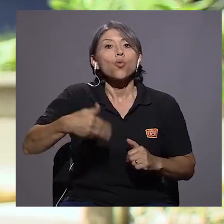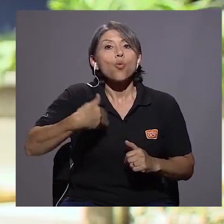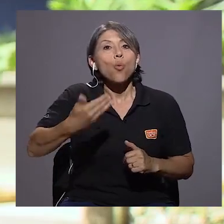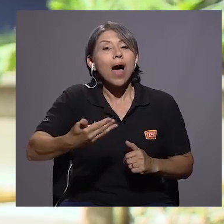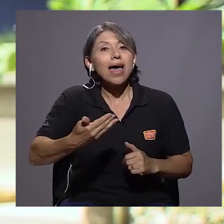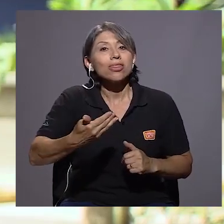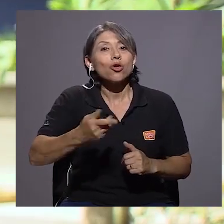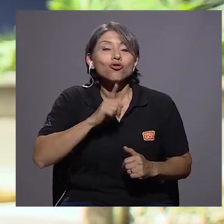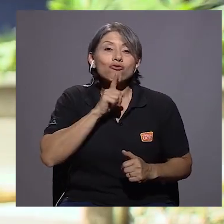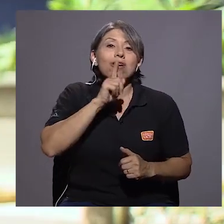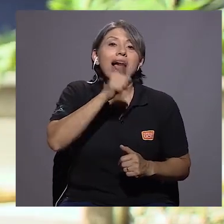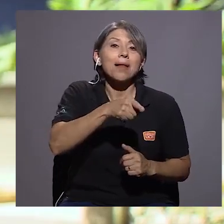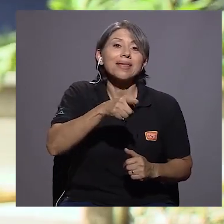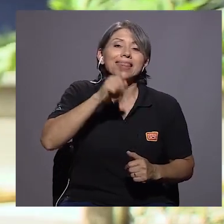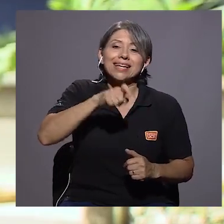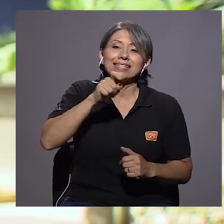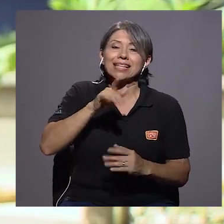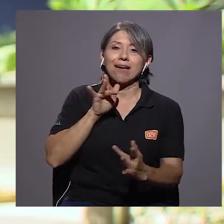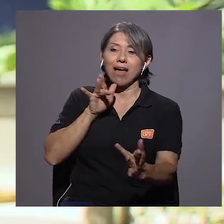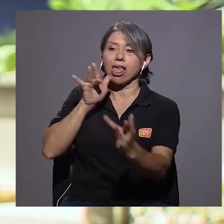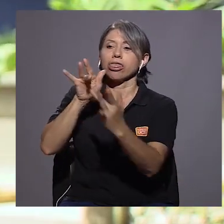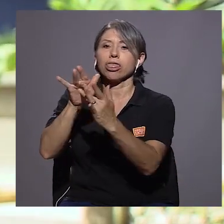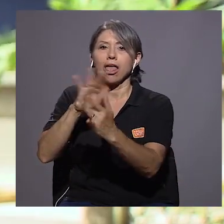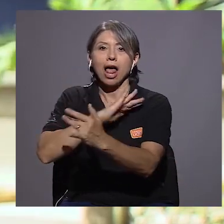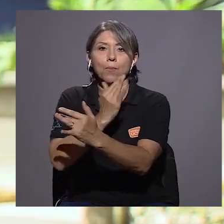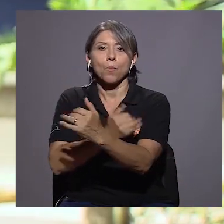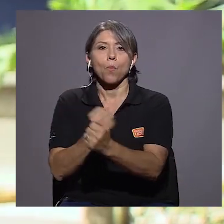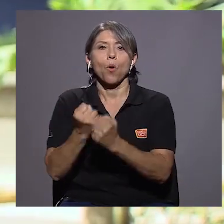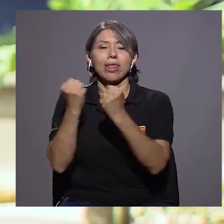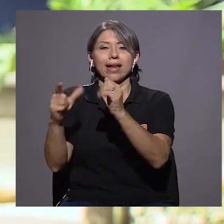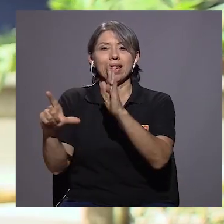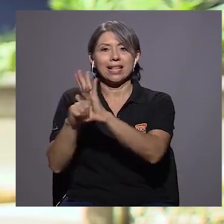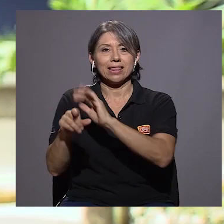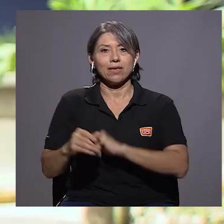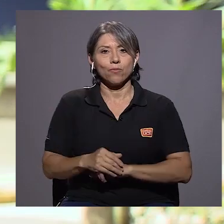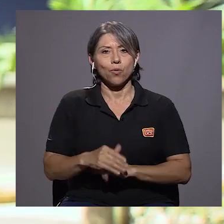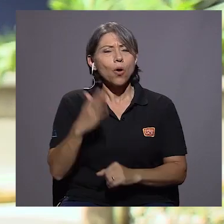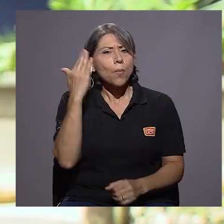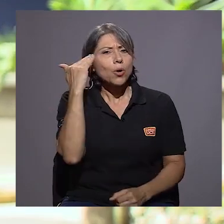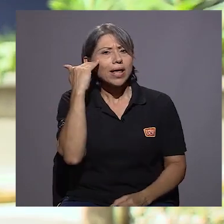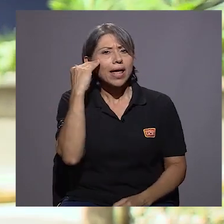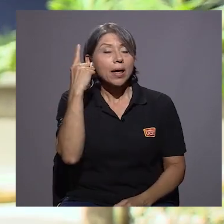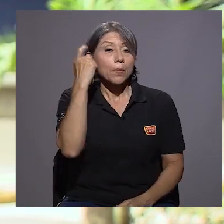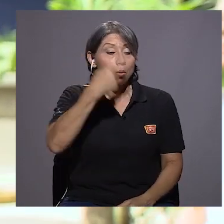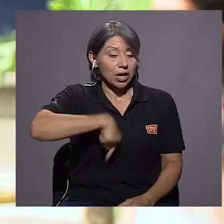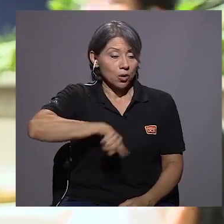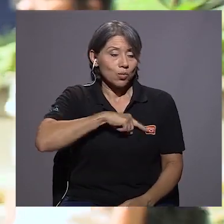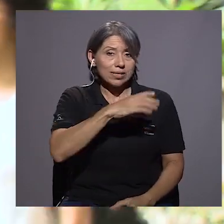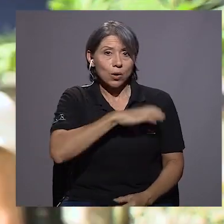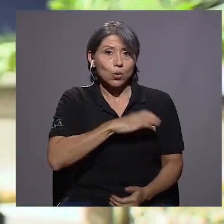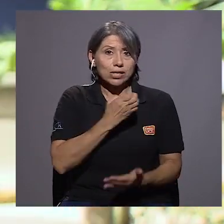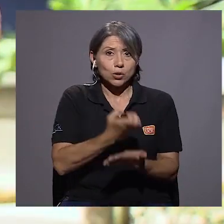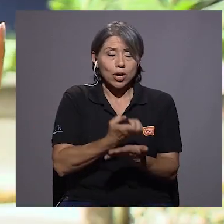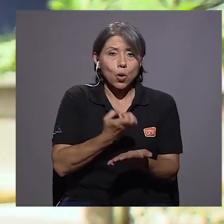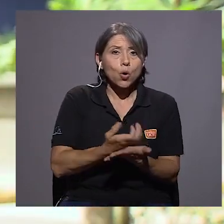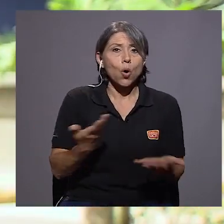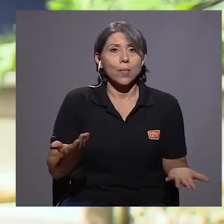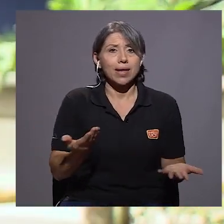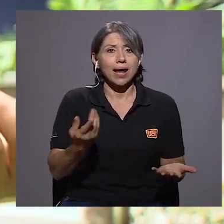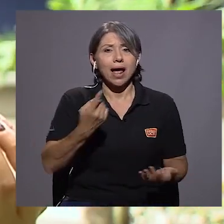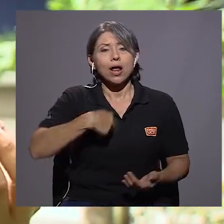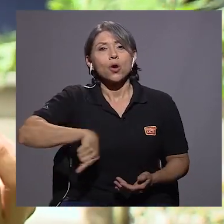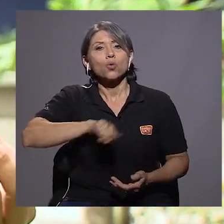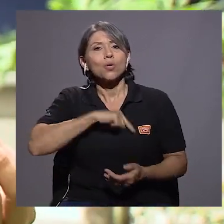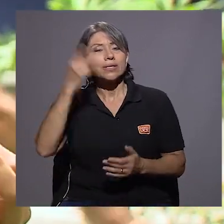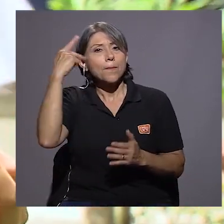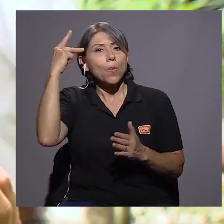ejecutivo cuando la necesidad era hacia el poder legislativo. ¿Por qué? Porque nuestra condición